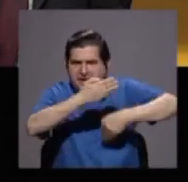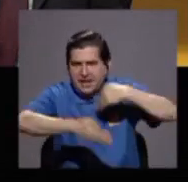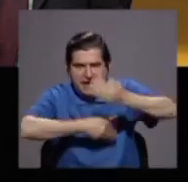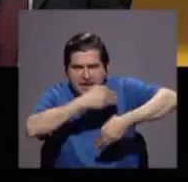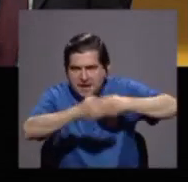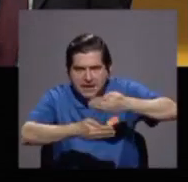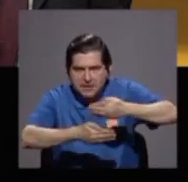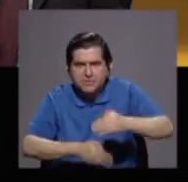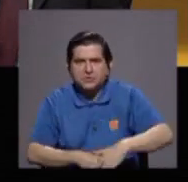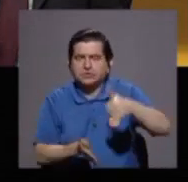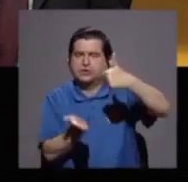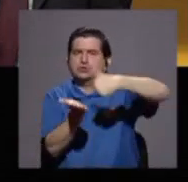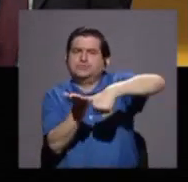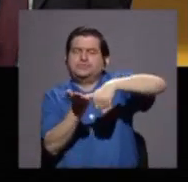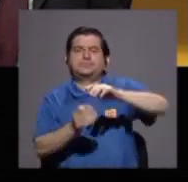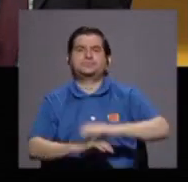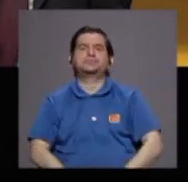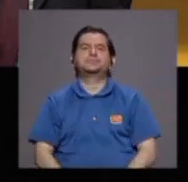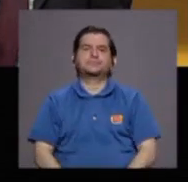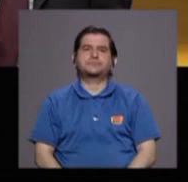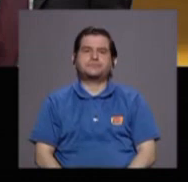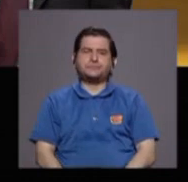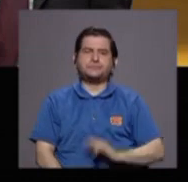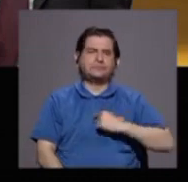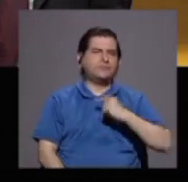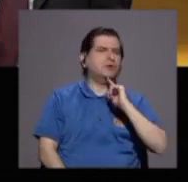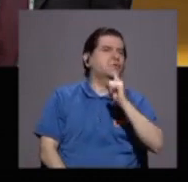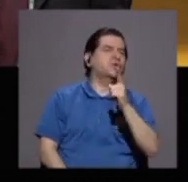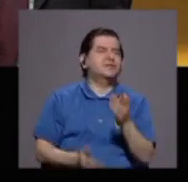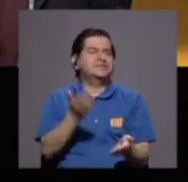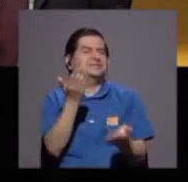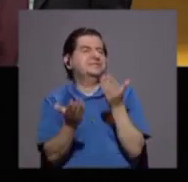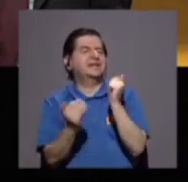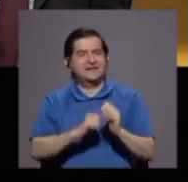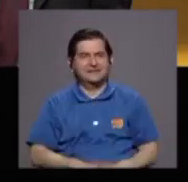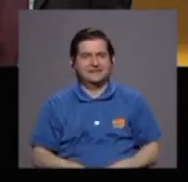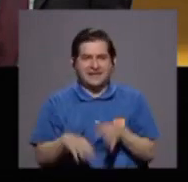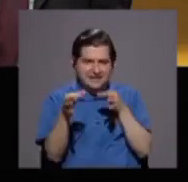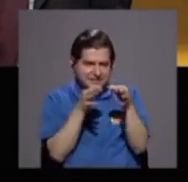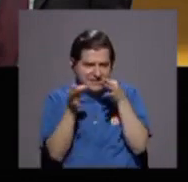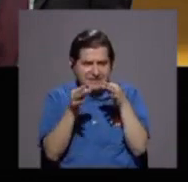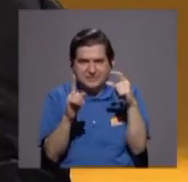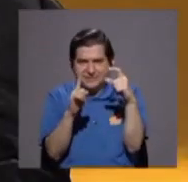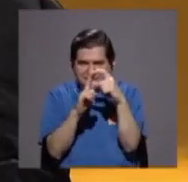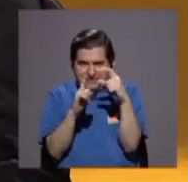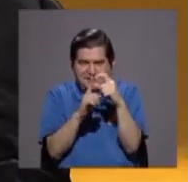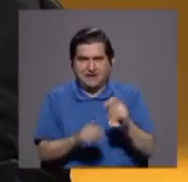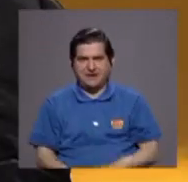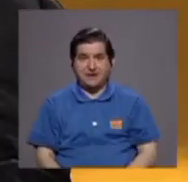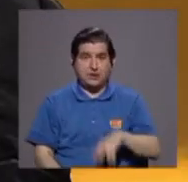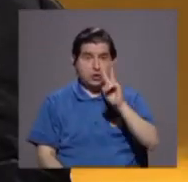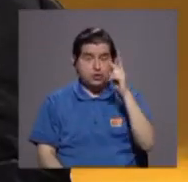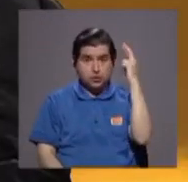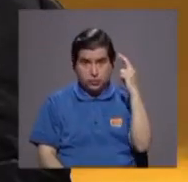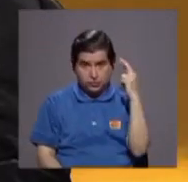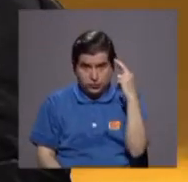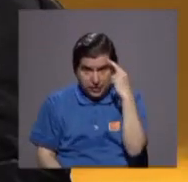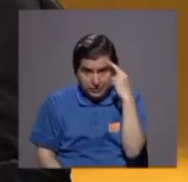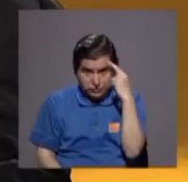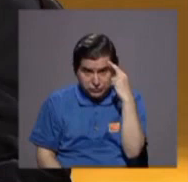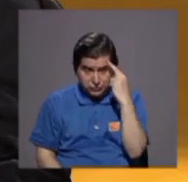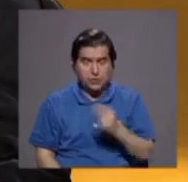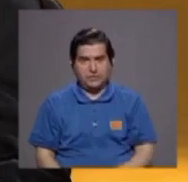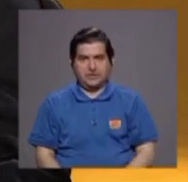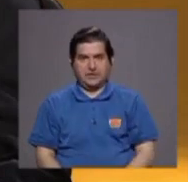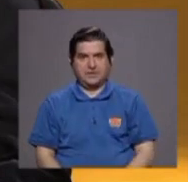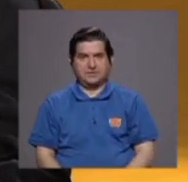proceso electoral. Yo decía un poco para explicar el término, hay dos razones por